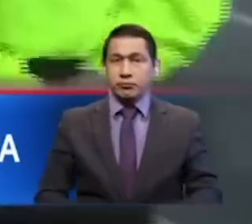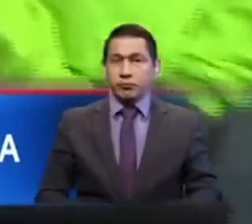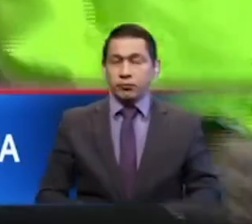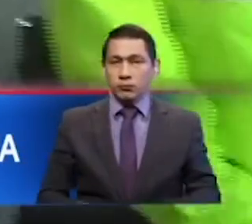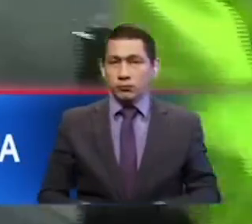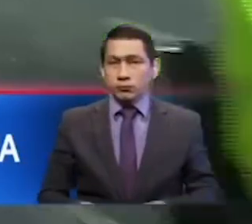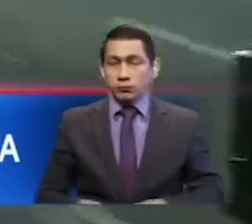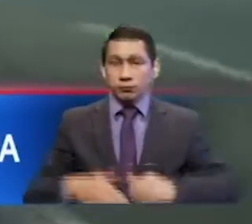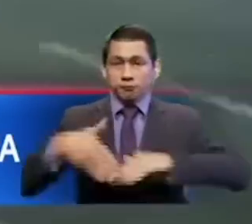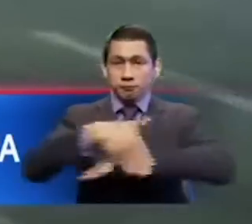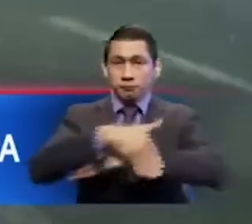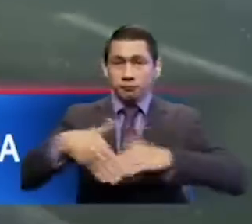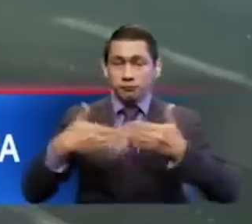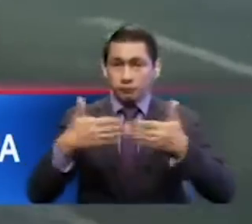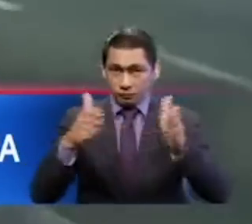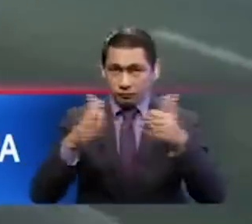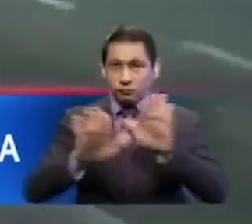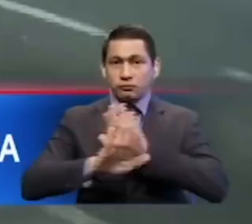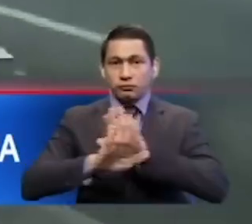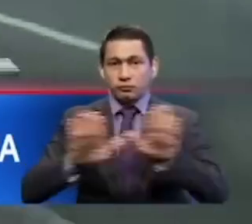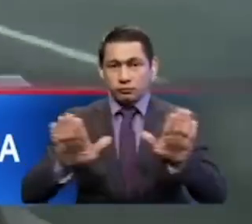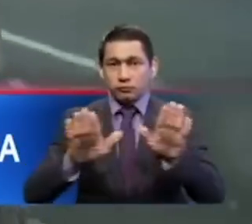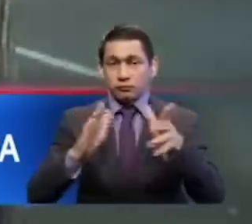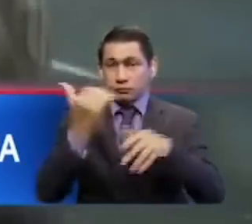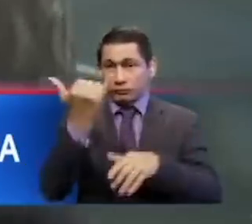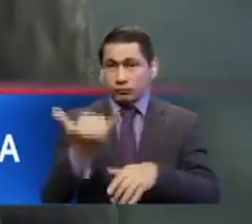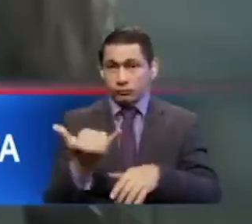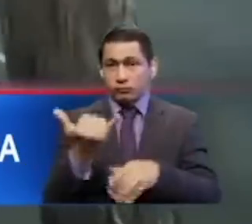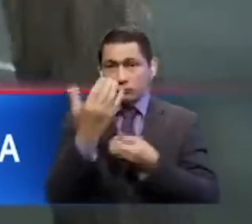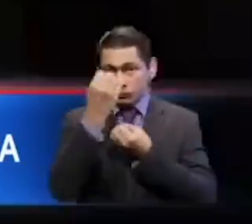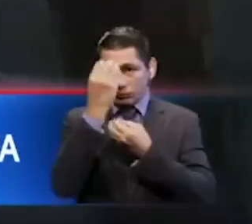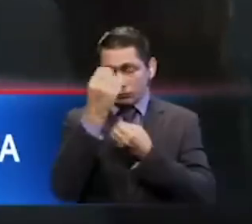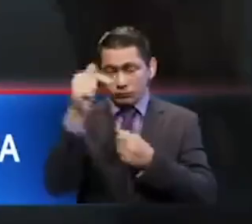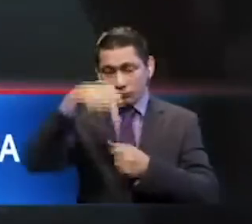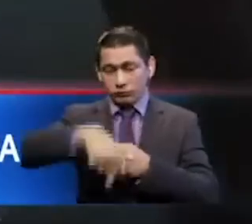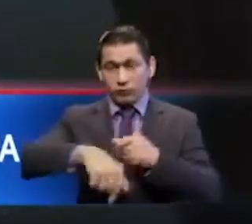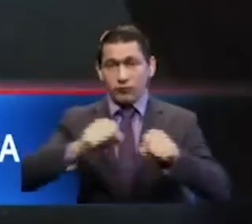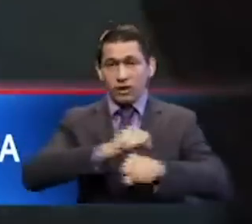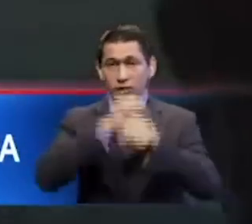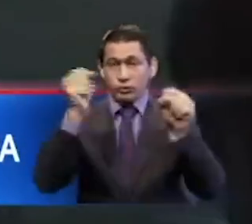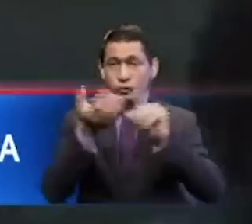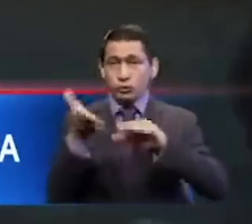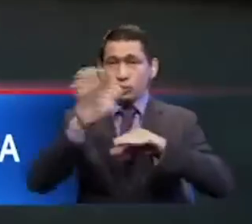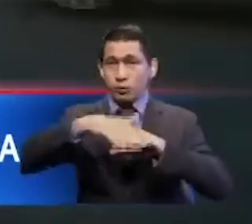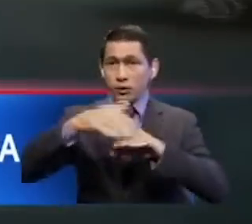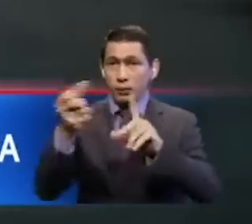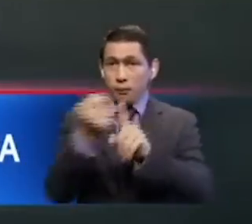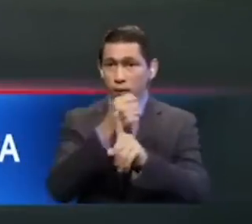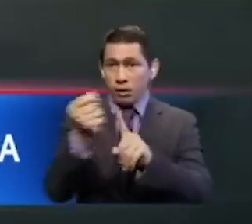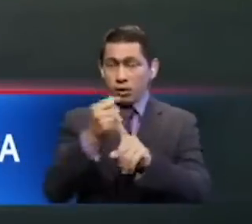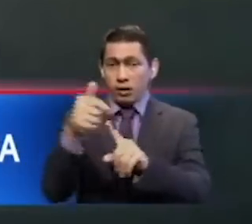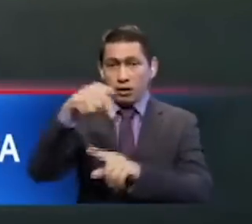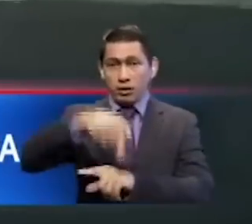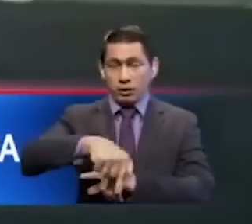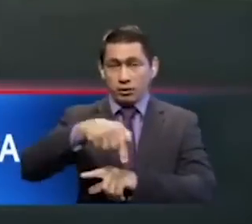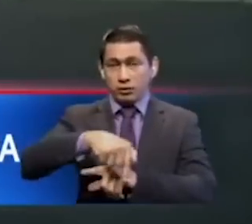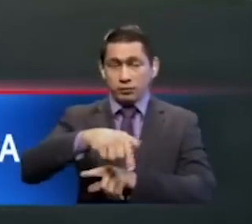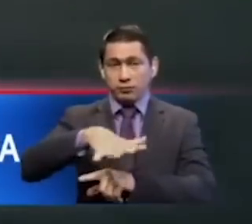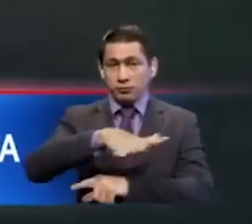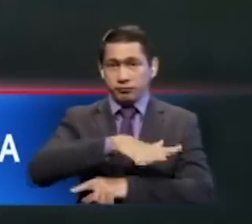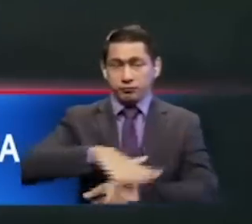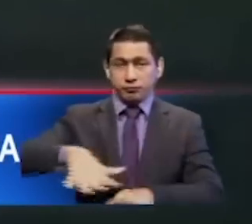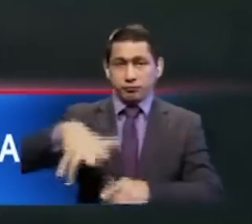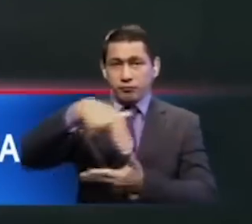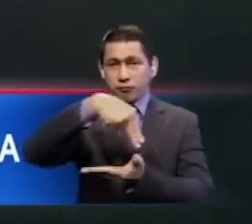las vías han sido habilitadas y esto es lo que nosotros les podemos informar a esta hora del mañana en torno a lo sucedido en este hecho violento suscitado acá